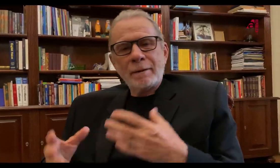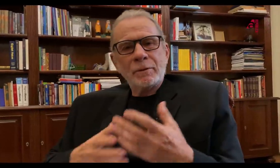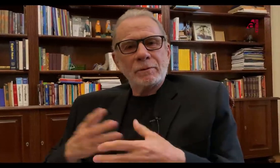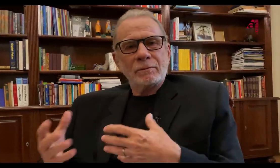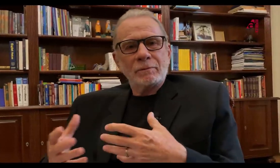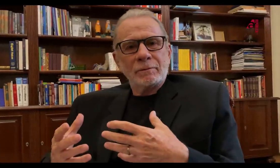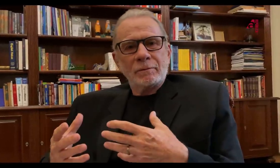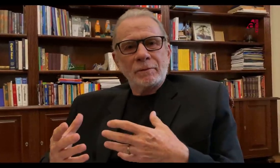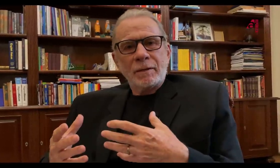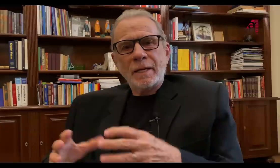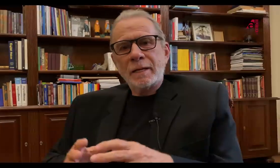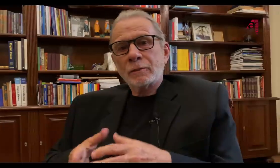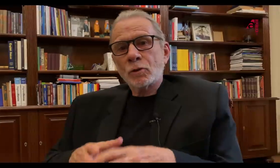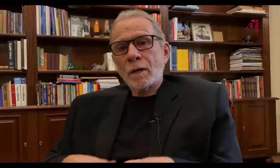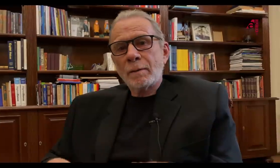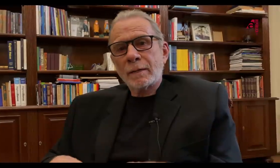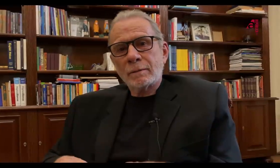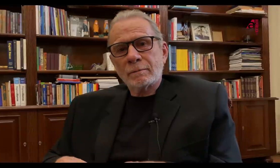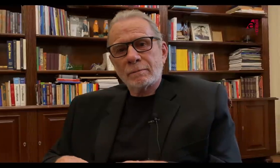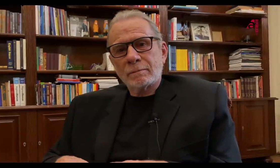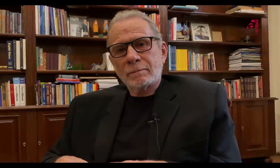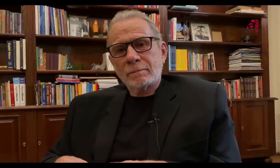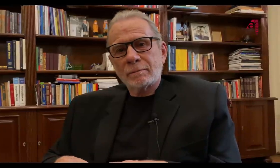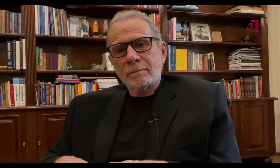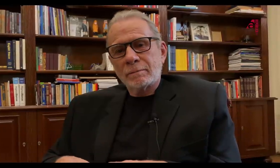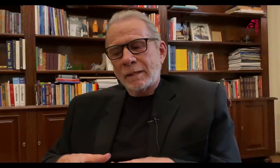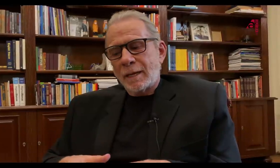este cambio de querer socavar,